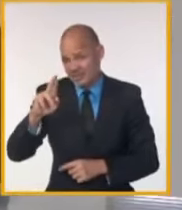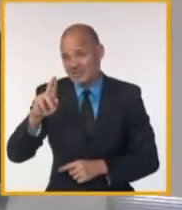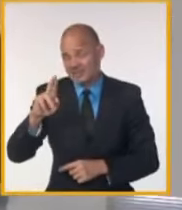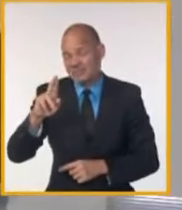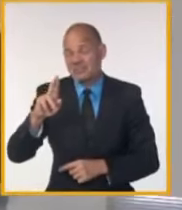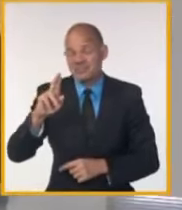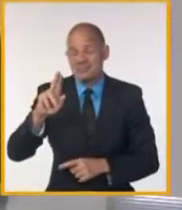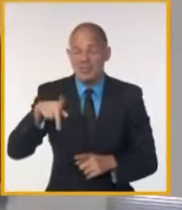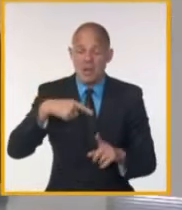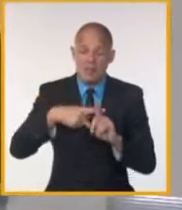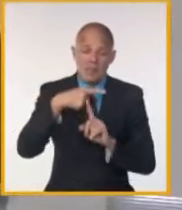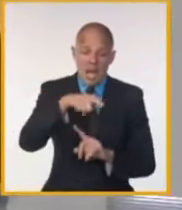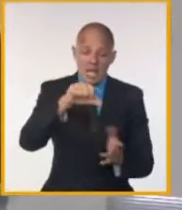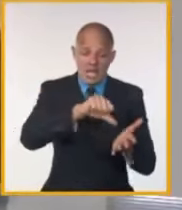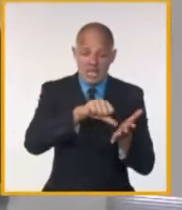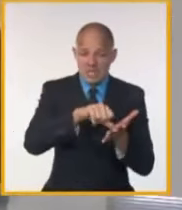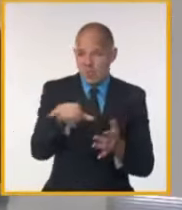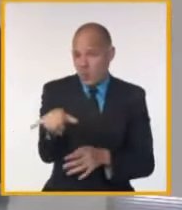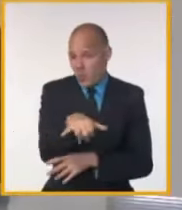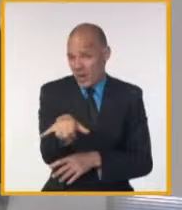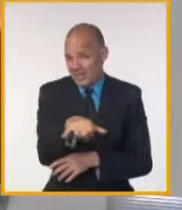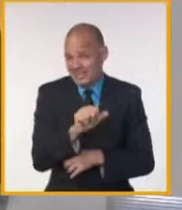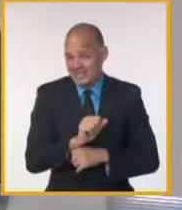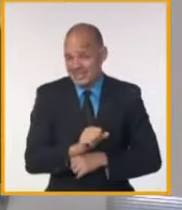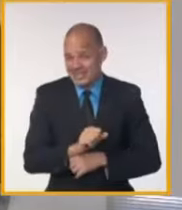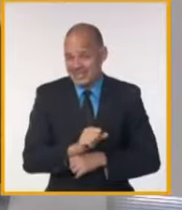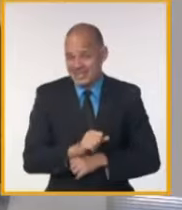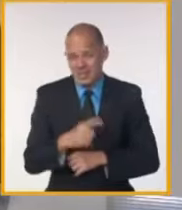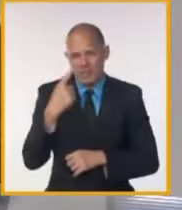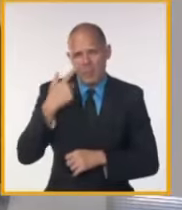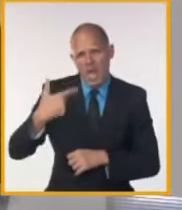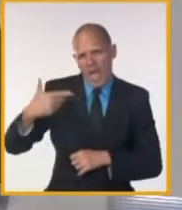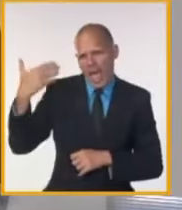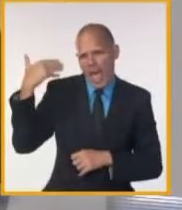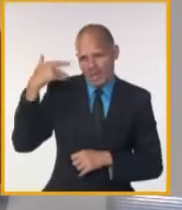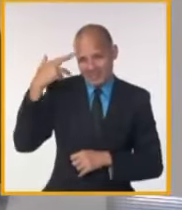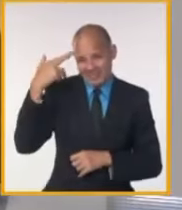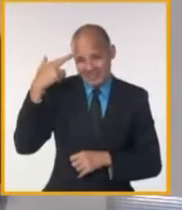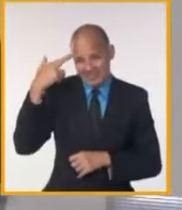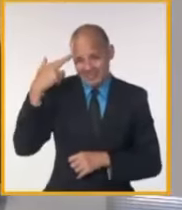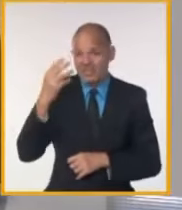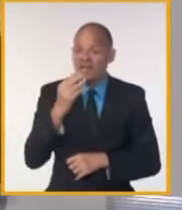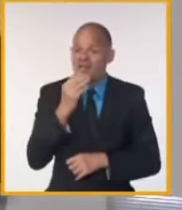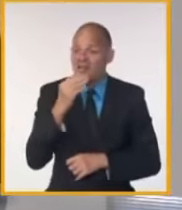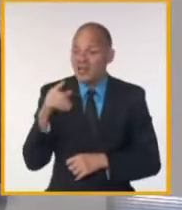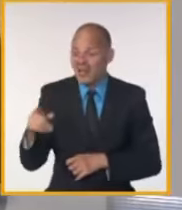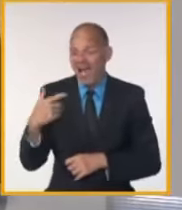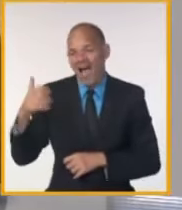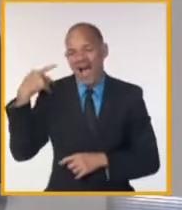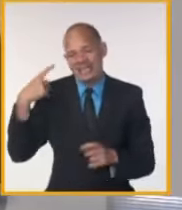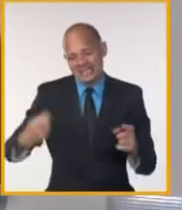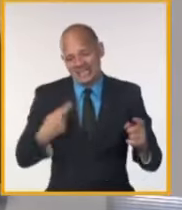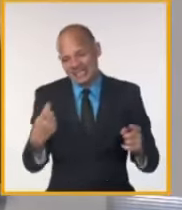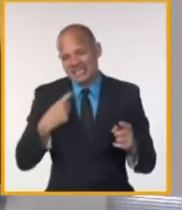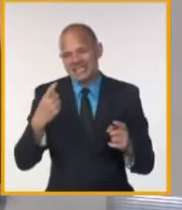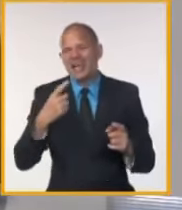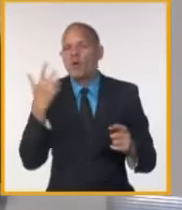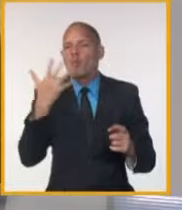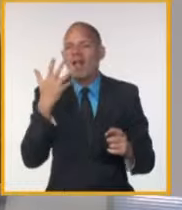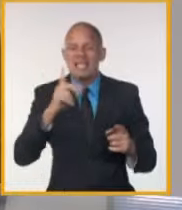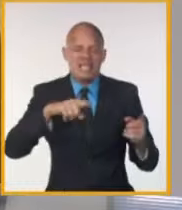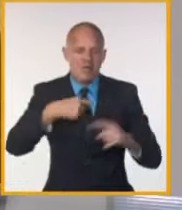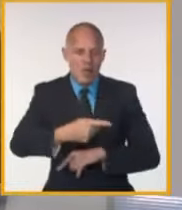árabe israelí en la fase inicial cuando estaban pendo frente a los avances de los ejército de egipcio Y sirio se llegó a